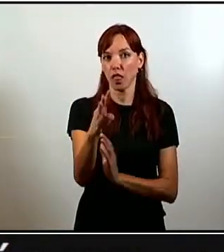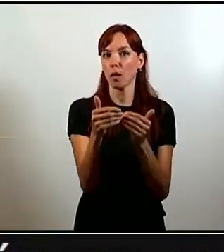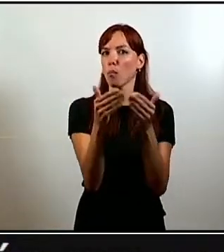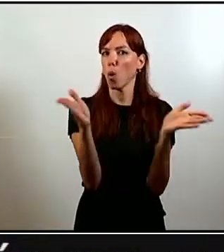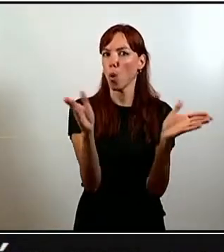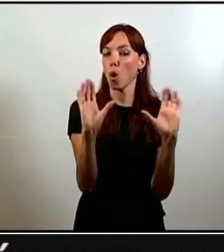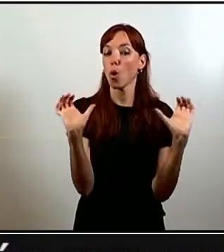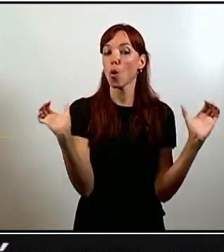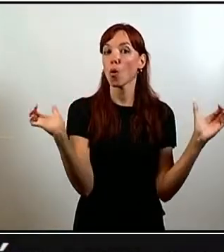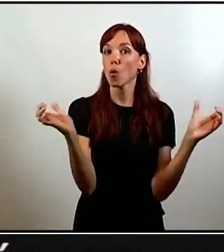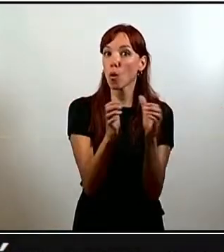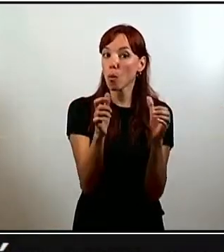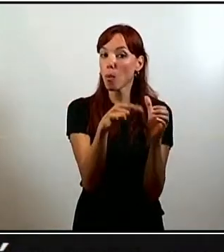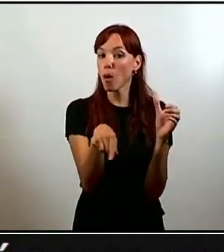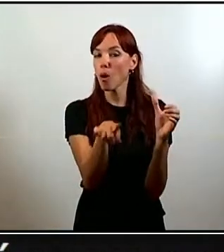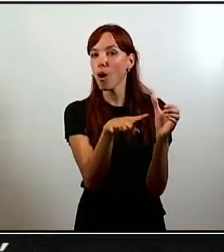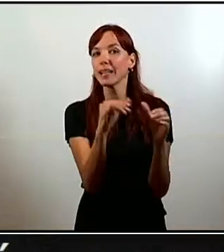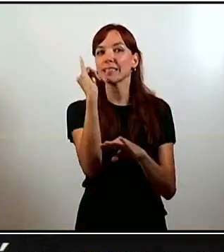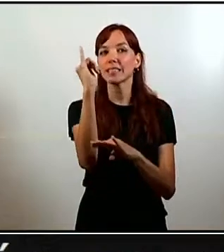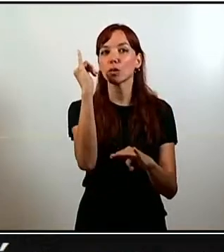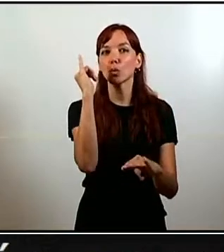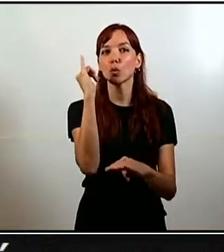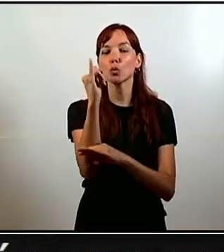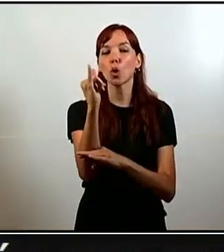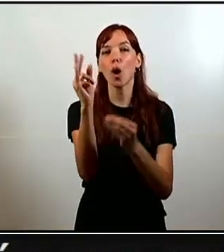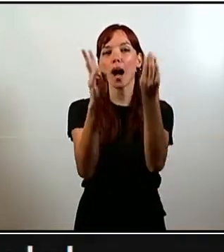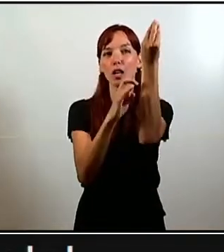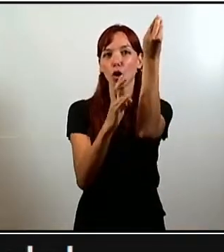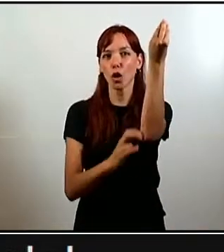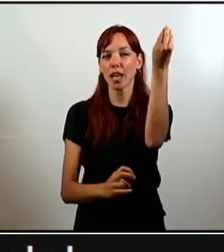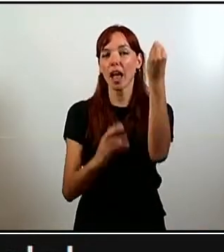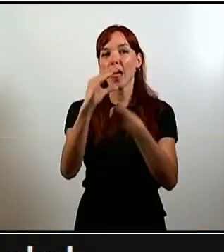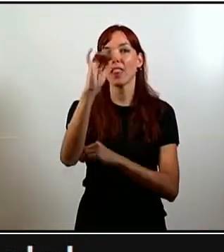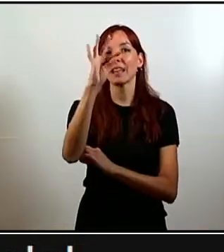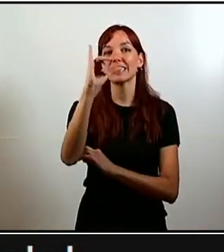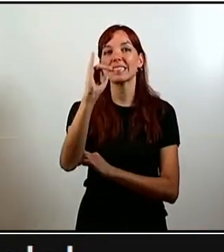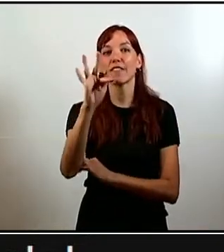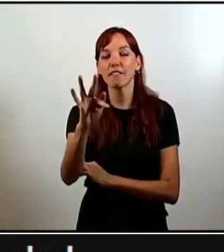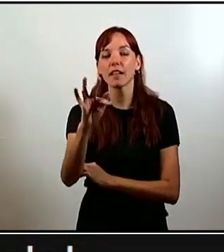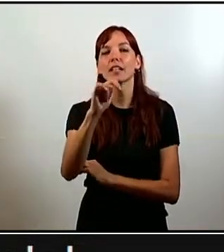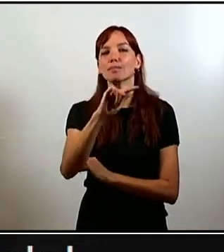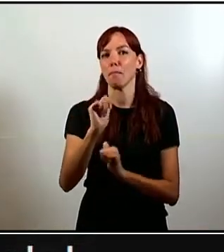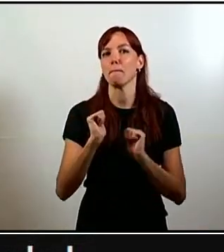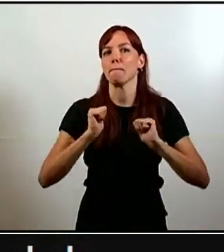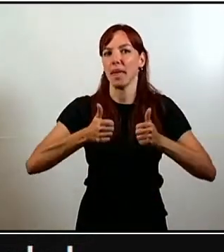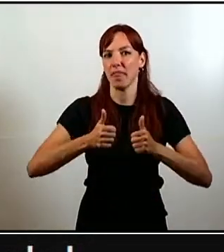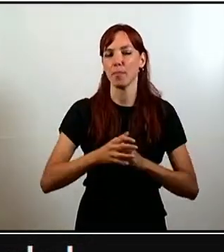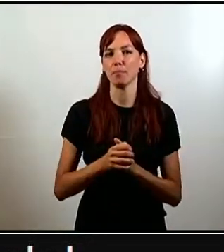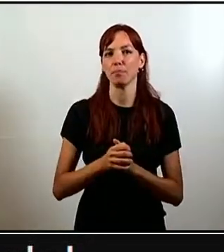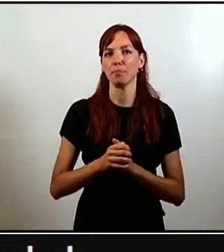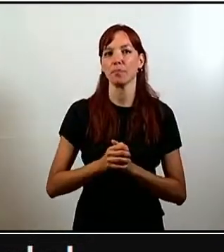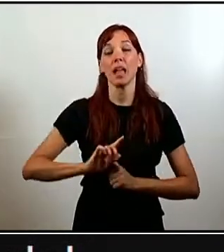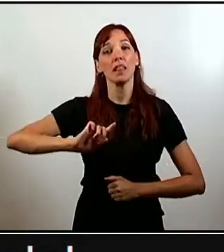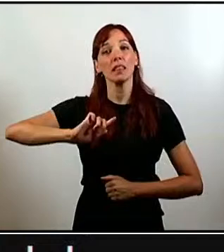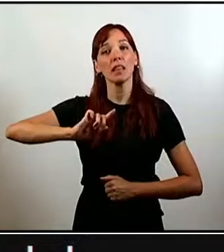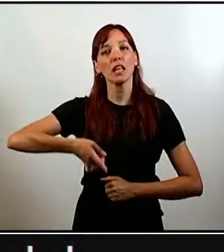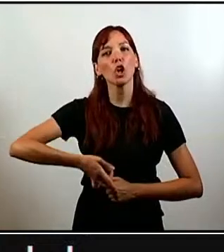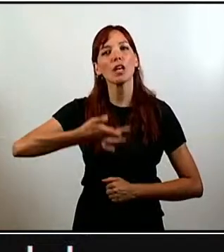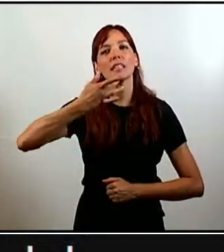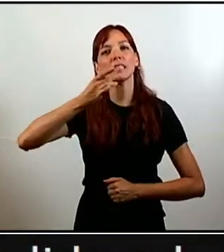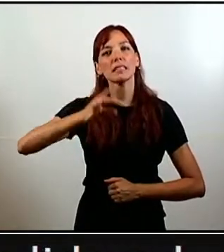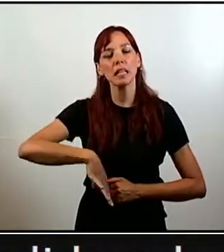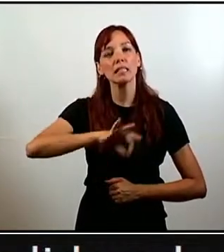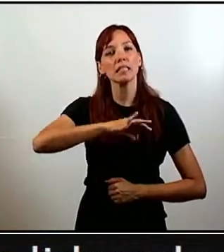un grupo del Instituto de Arqueología del CSIC, que estaba liderado por Sebastián Celestino y por Esther